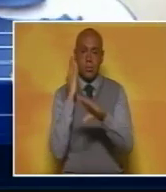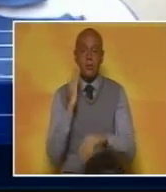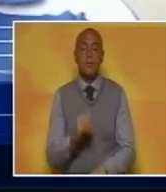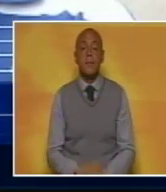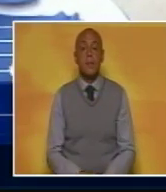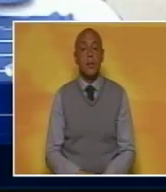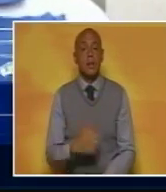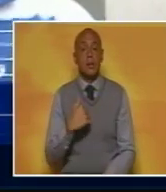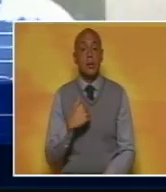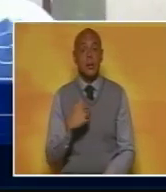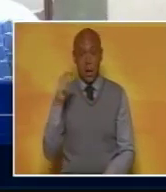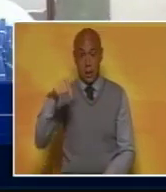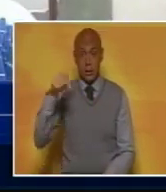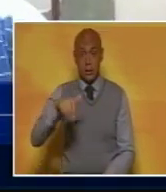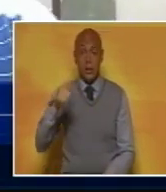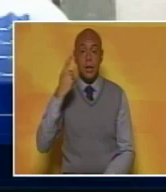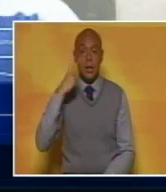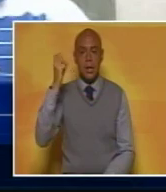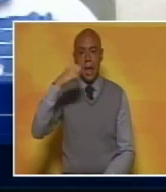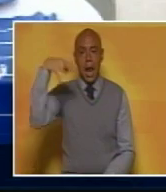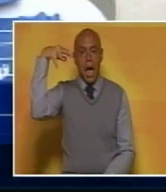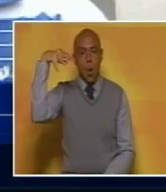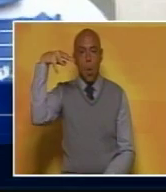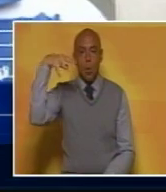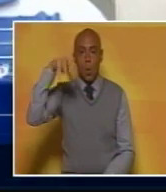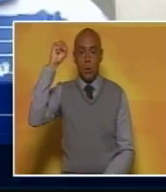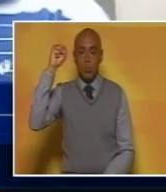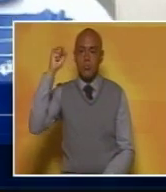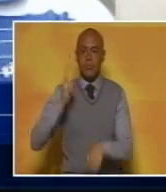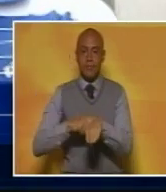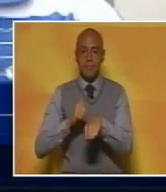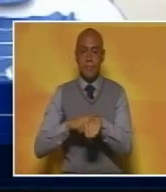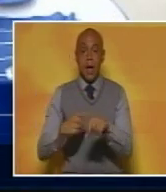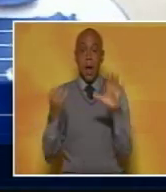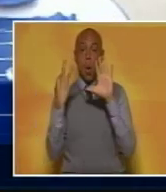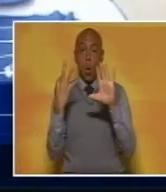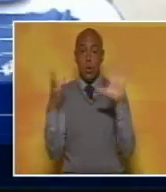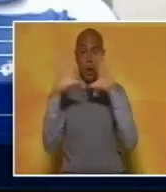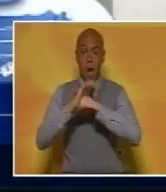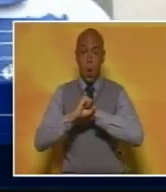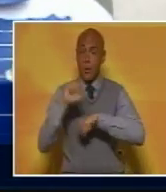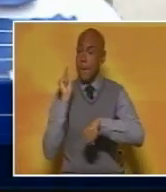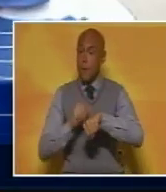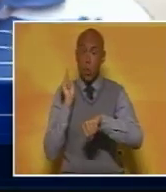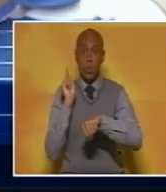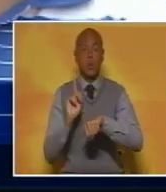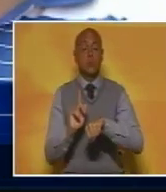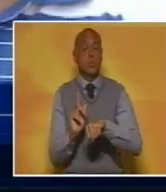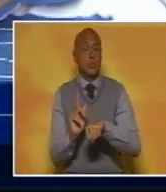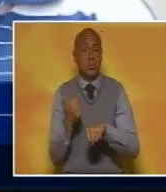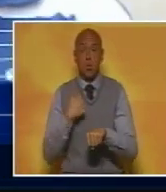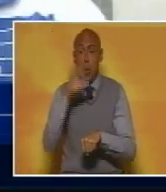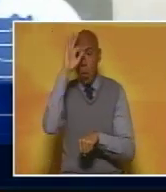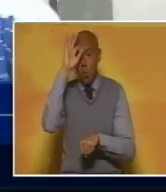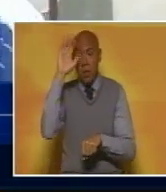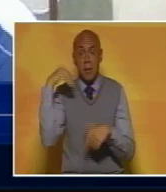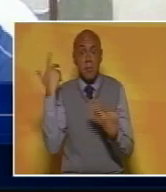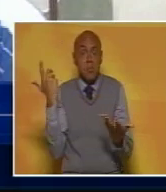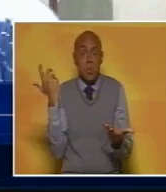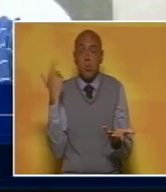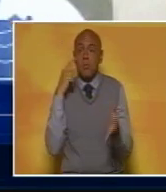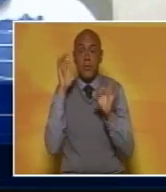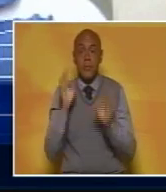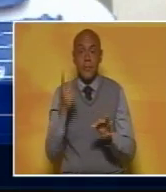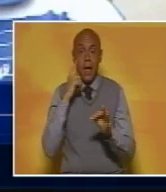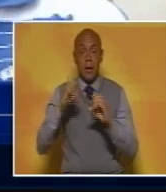momento. La luz se nos va a las 8 de la noche, es puntual. No sabemos nunca a qué hora llega, puede ser 2 de